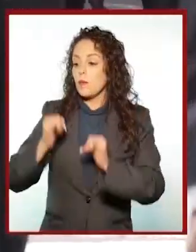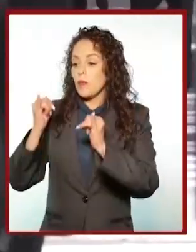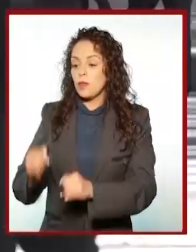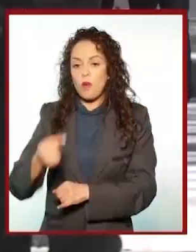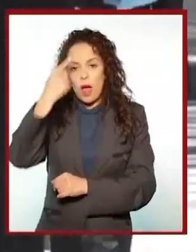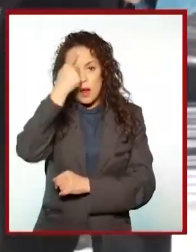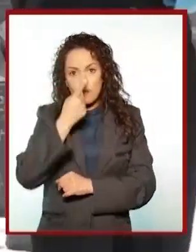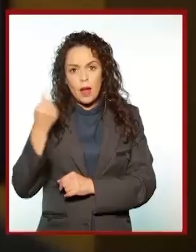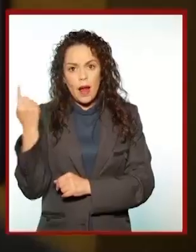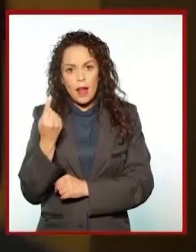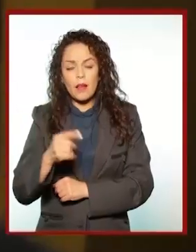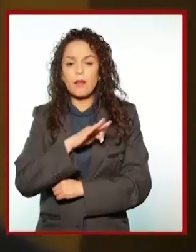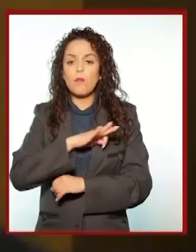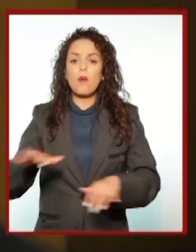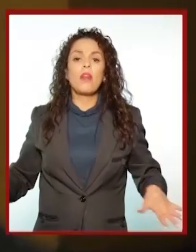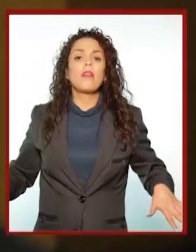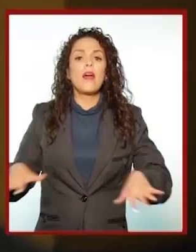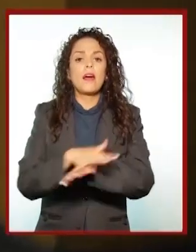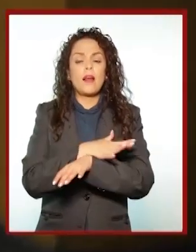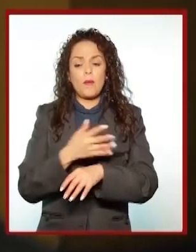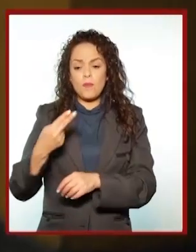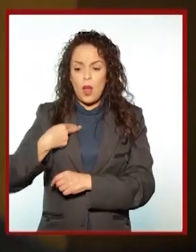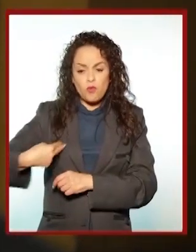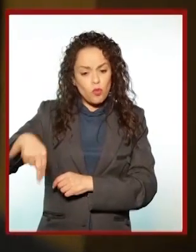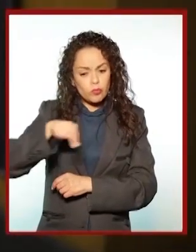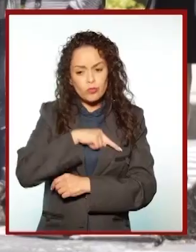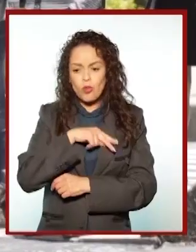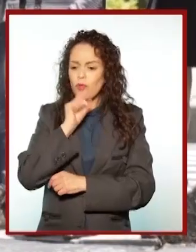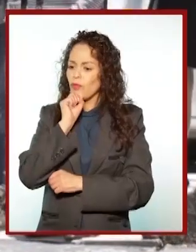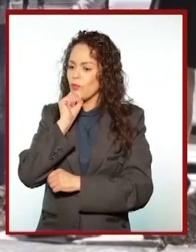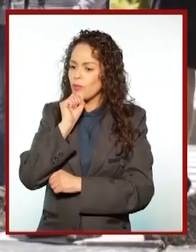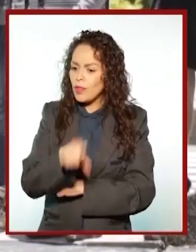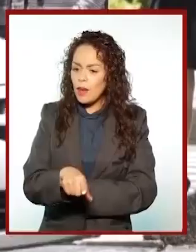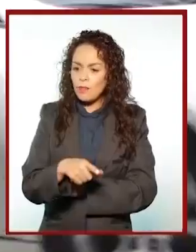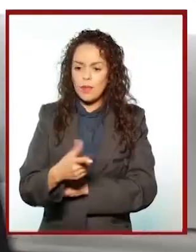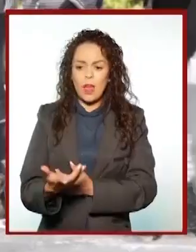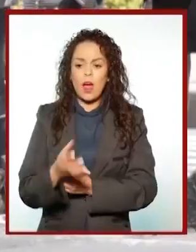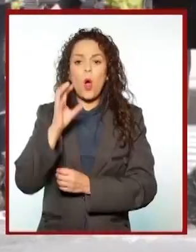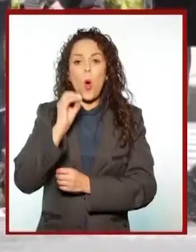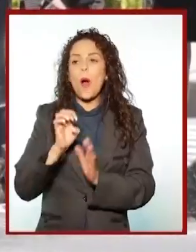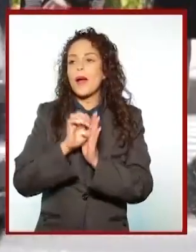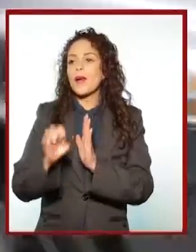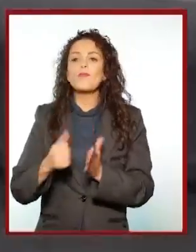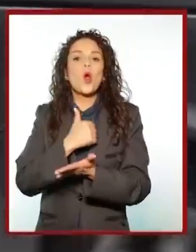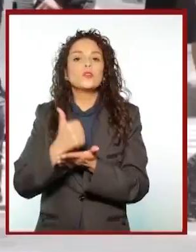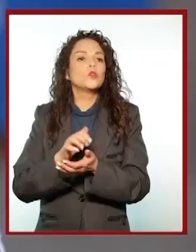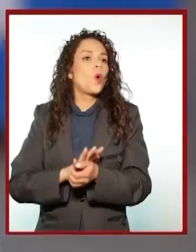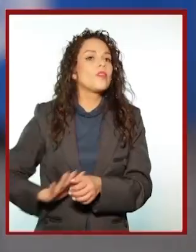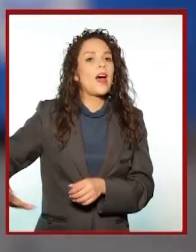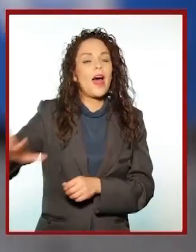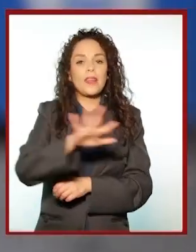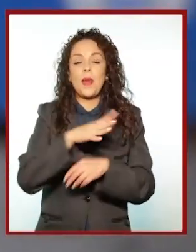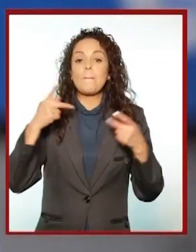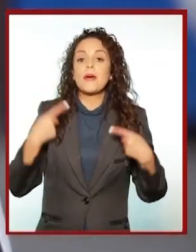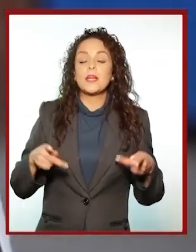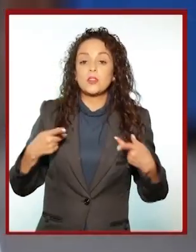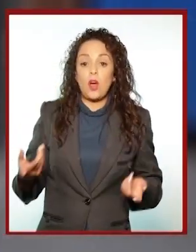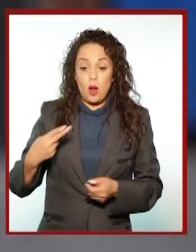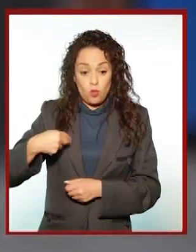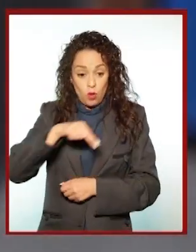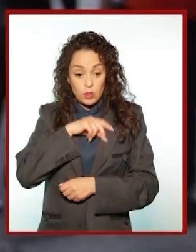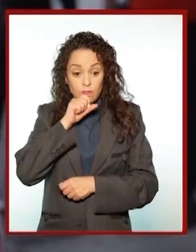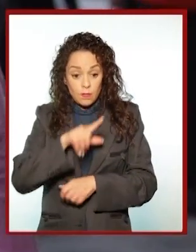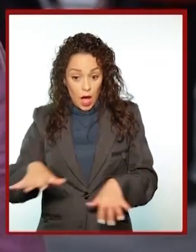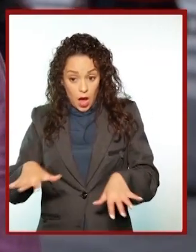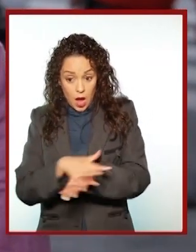individual para poder cambiar nosotros mismos, también cambiando, digamos, como la ciudad, ¿no? Y bueno, y el cambiar